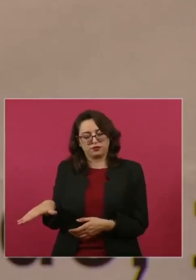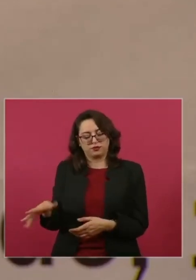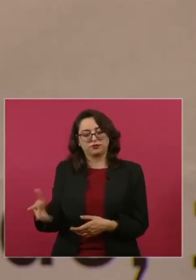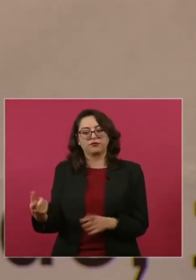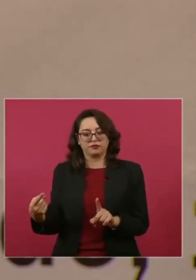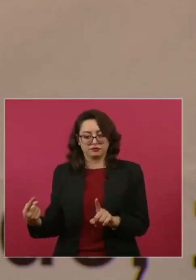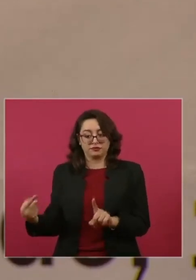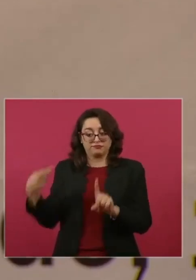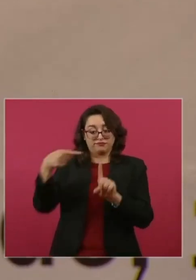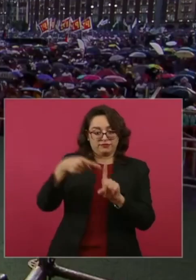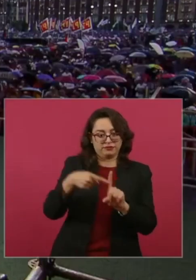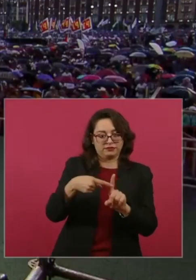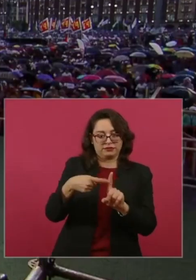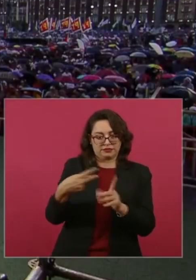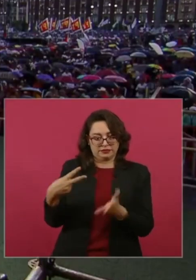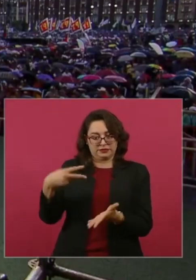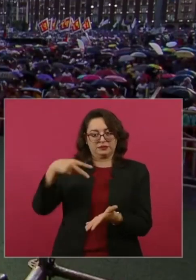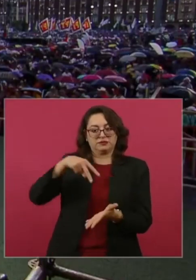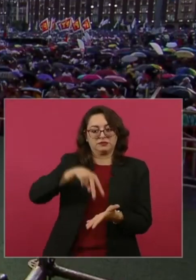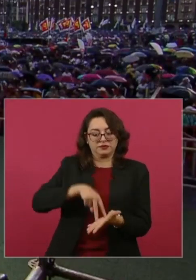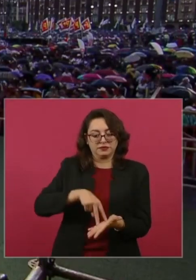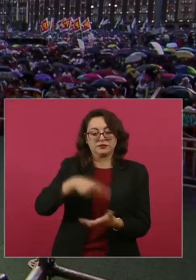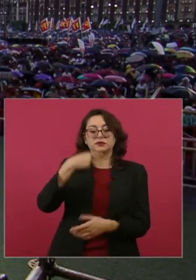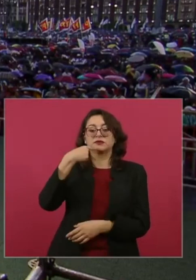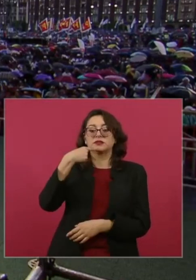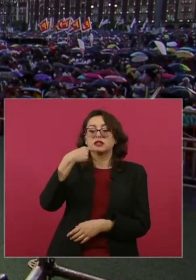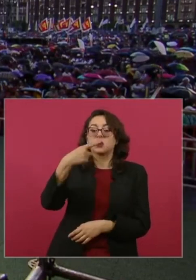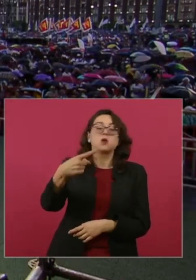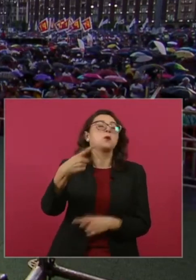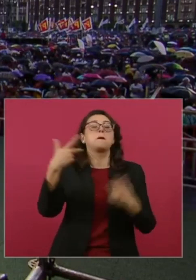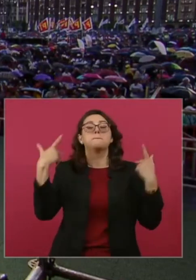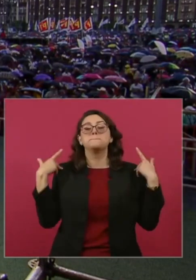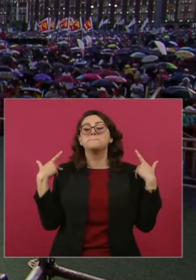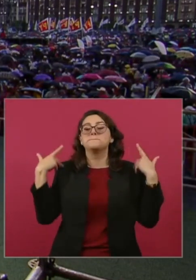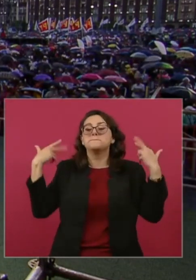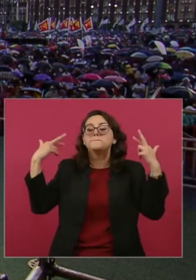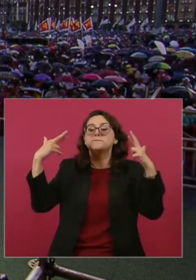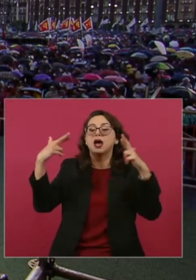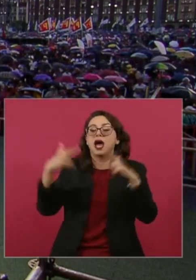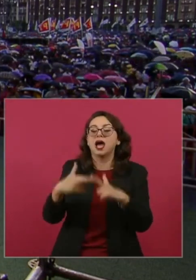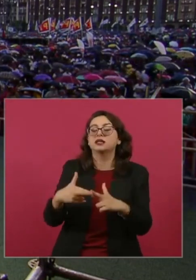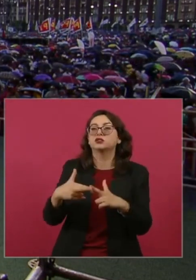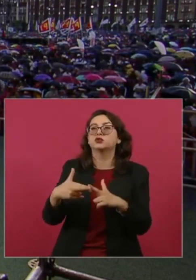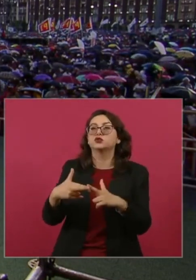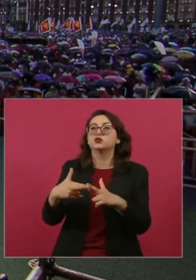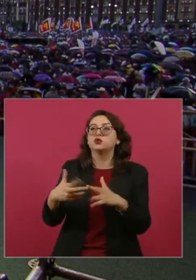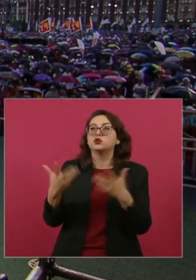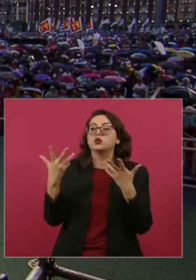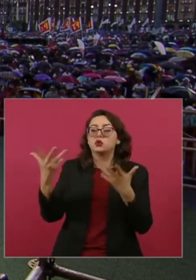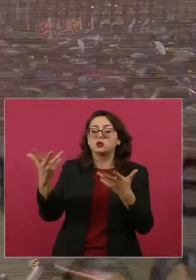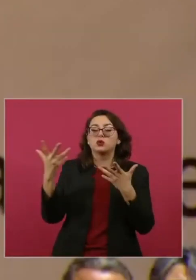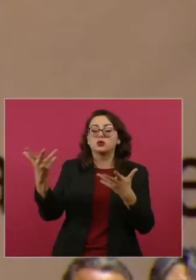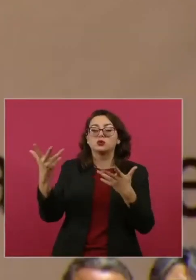Habló, but he lo invocó, said, this teacher y le dijo, said, maestro, he said, le doy la